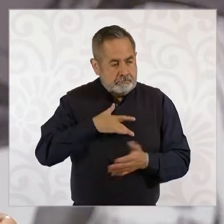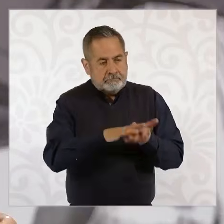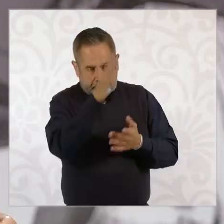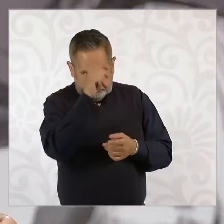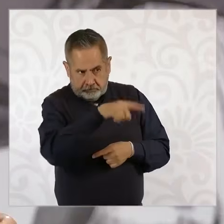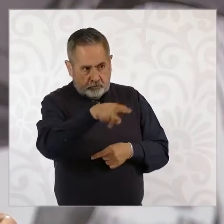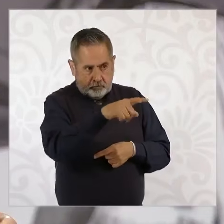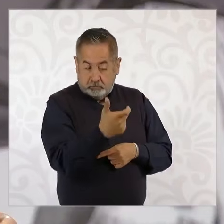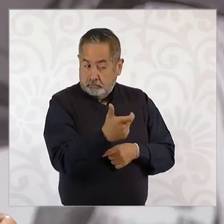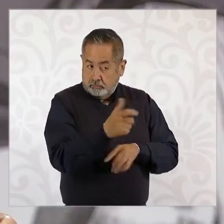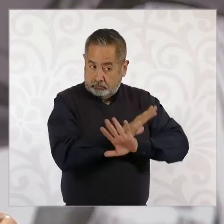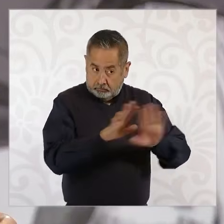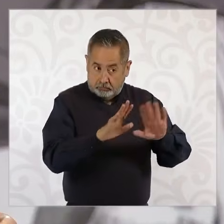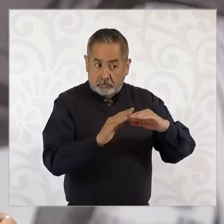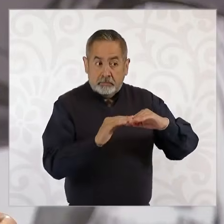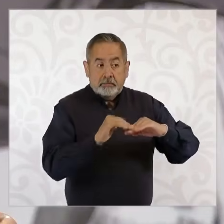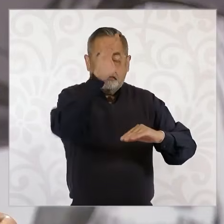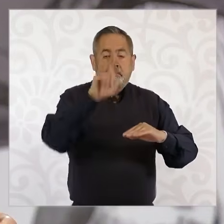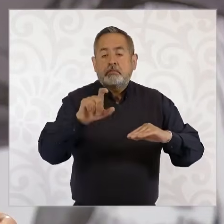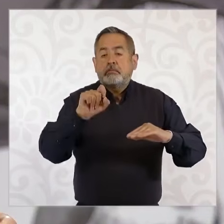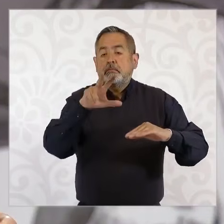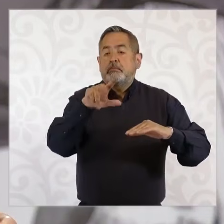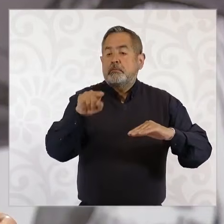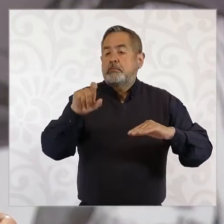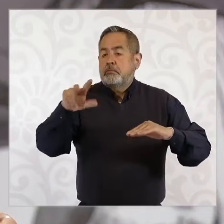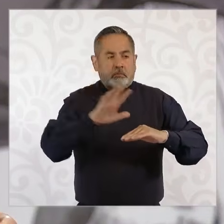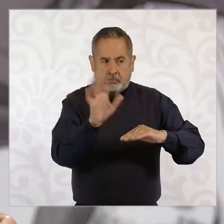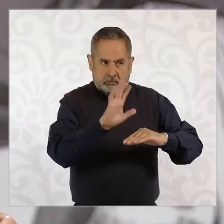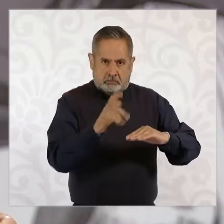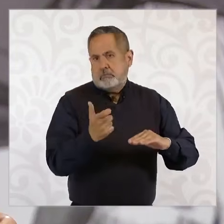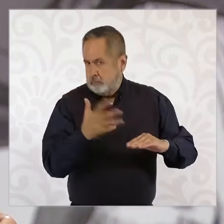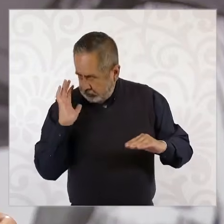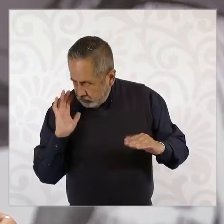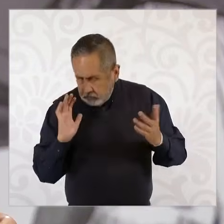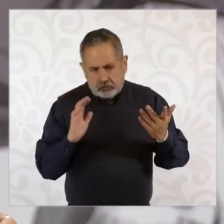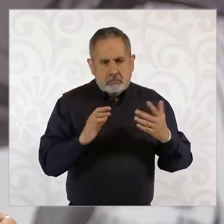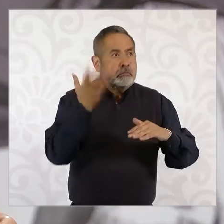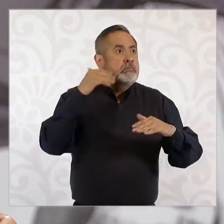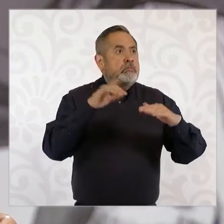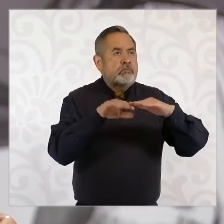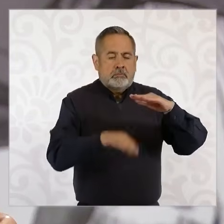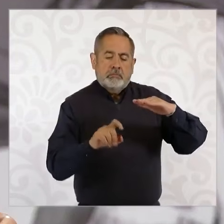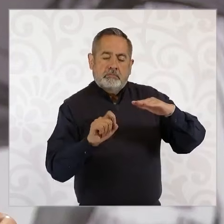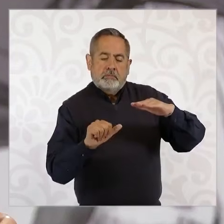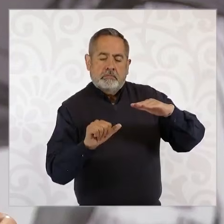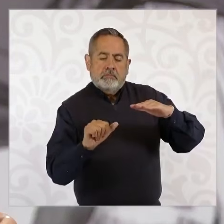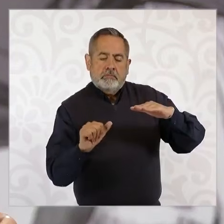era que no subía arriba de 28.28, que ya de por sí es alto, porque estaba en